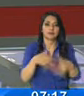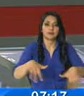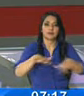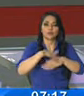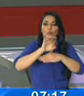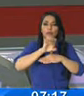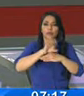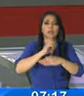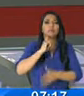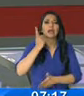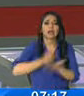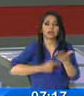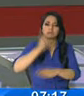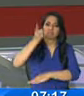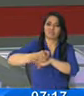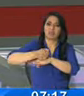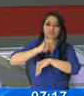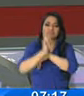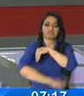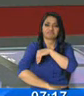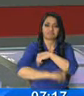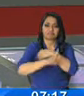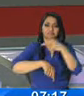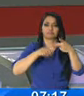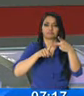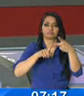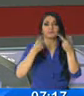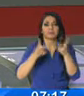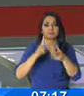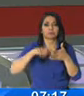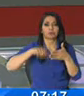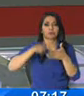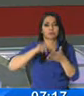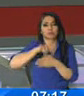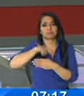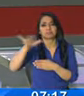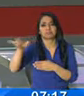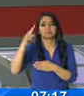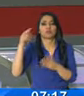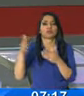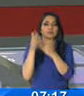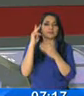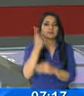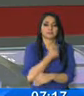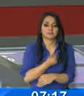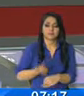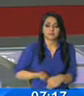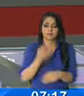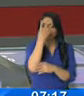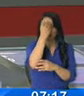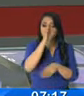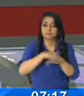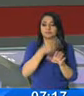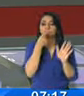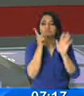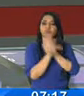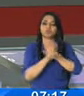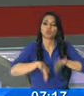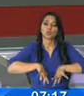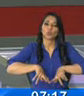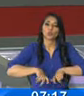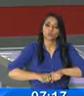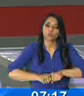eso para exigir que se dicten medidas cautelares al vicepresidente Jorge glas esto también tras las supuestas denuncias de corrupción que